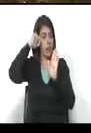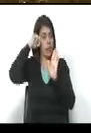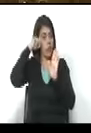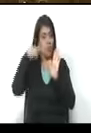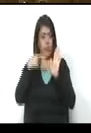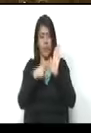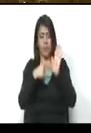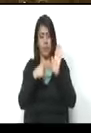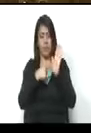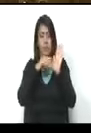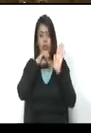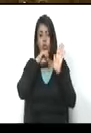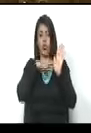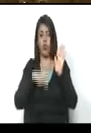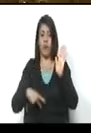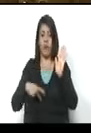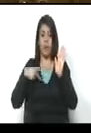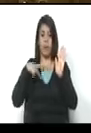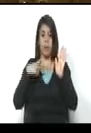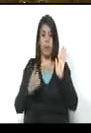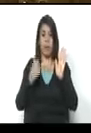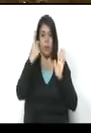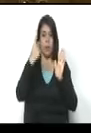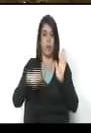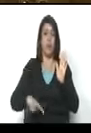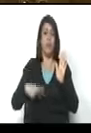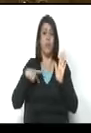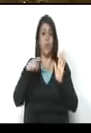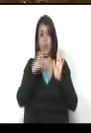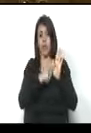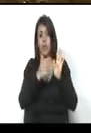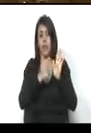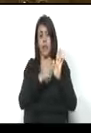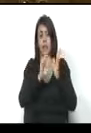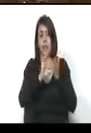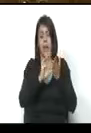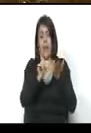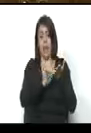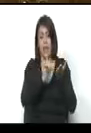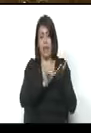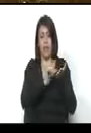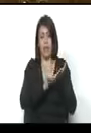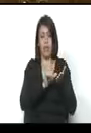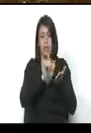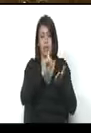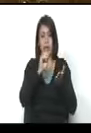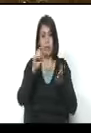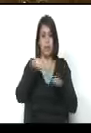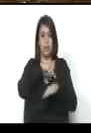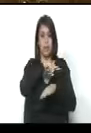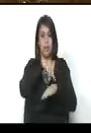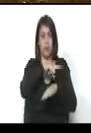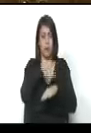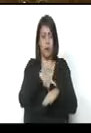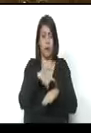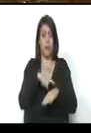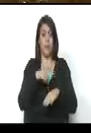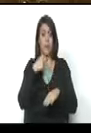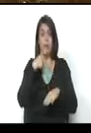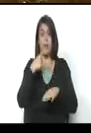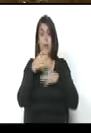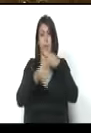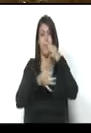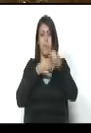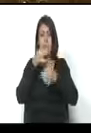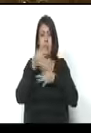recordarlo, que su historia de vida, mi primera vida, este libro de más de 100 horas con Ignacio Ramonet,